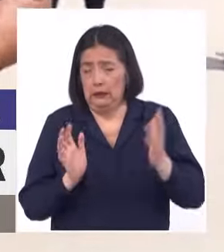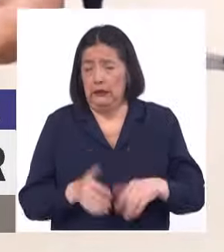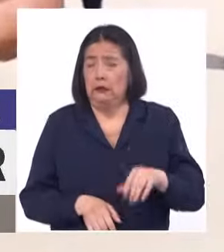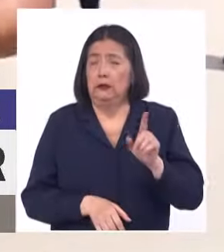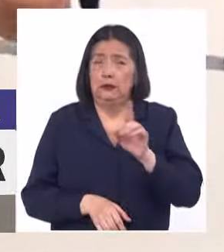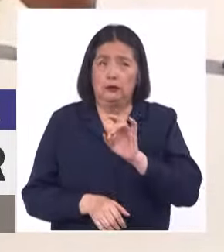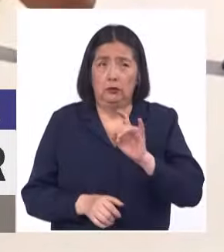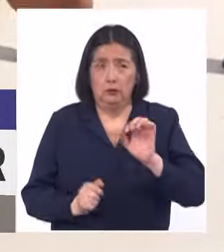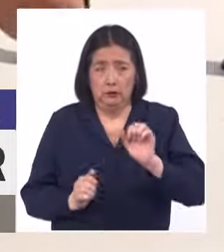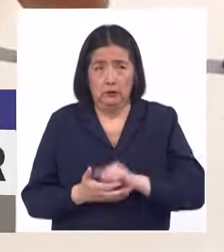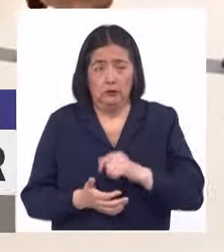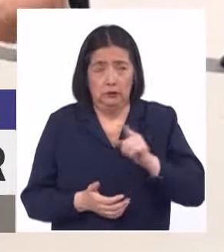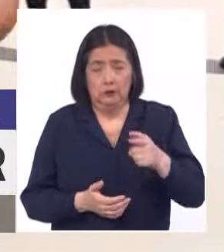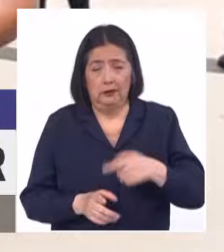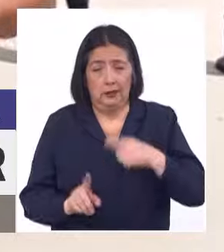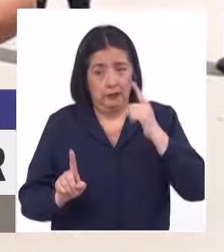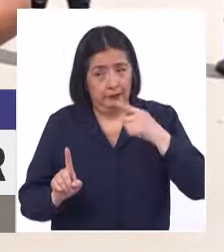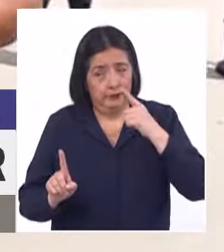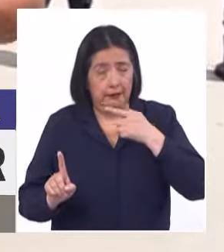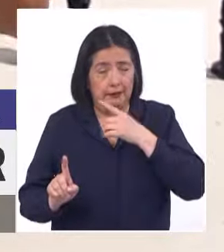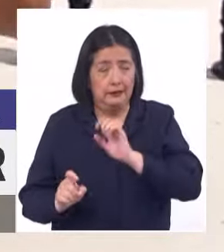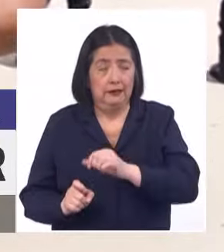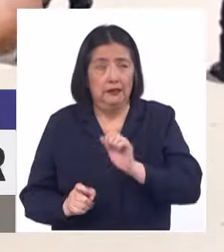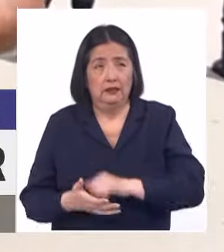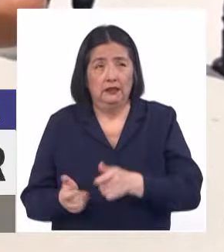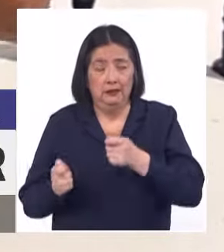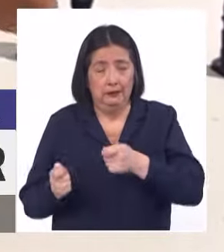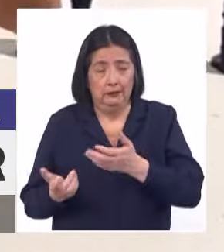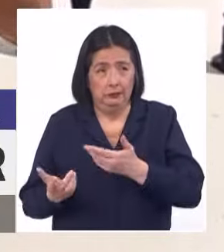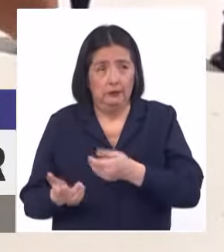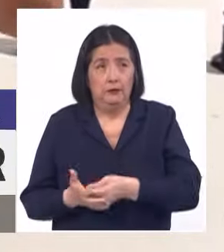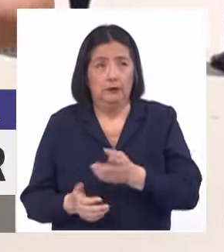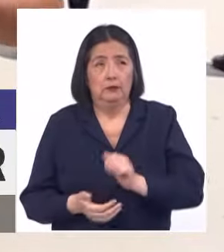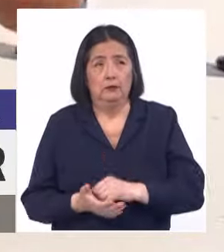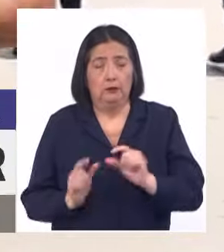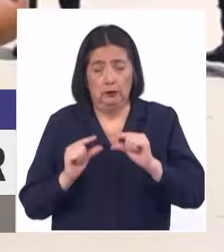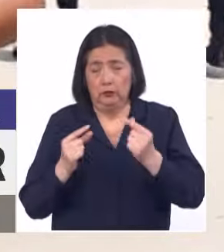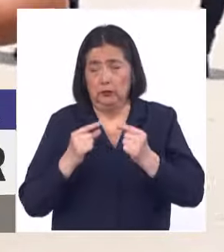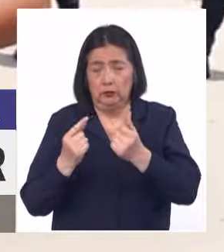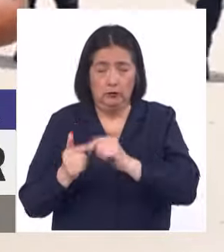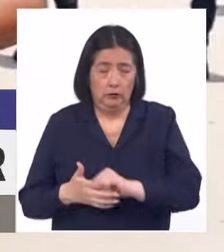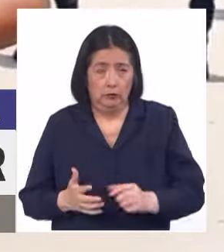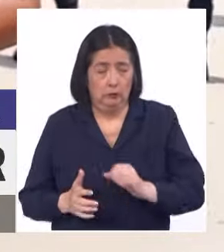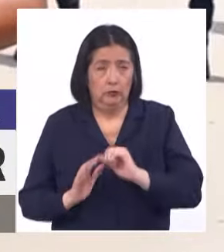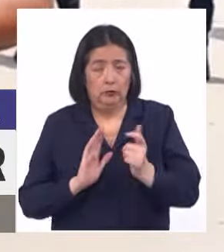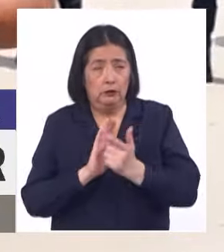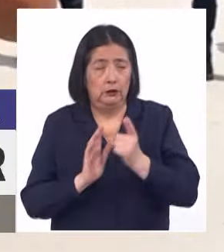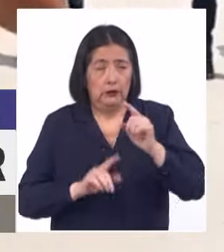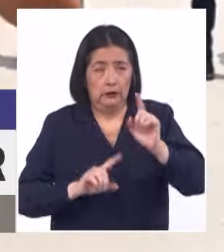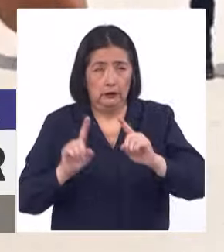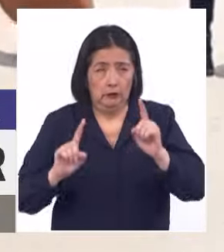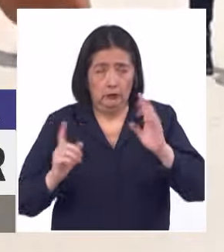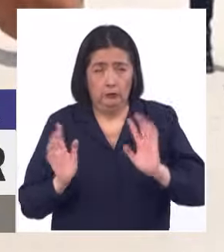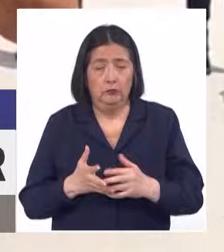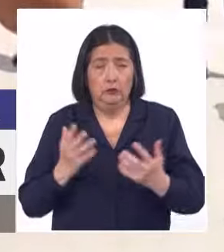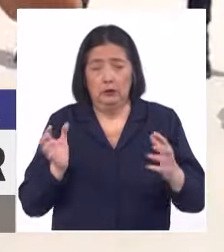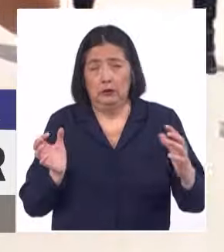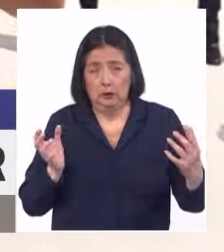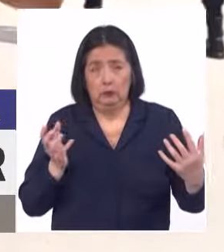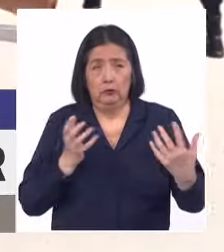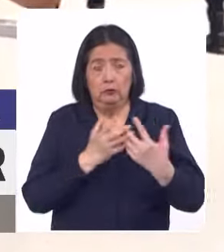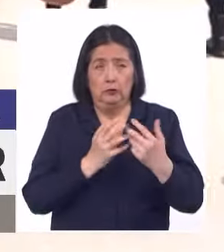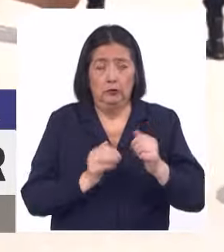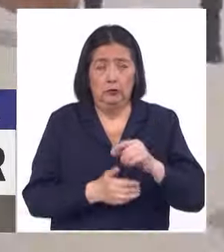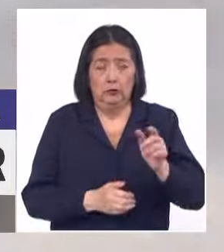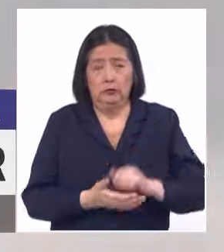sufrió estas amenazas, estas extorsiones por estas bandas, que algunas de ellas están vinculadas con